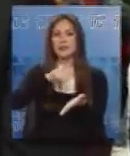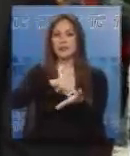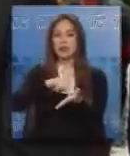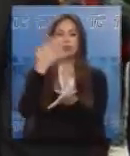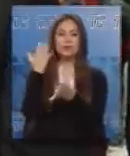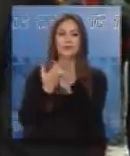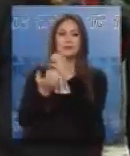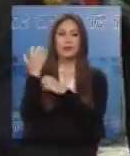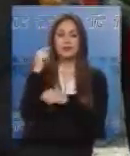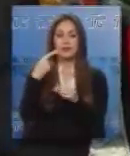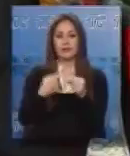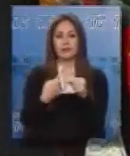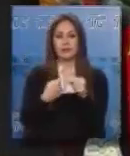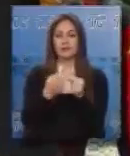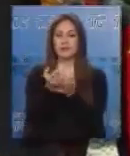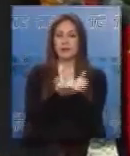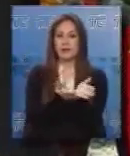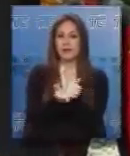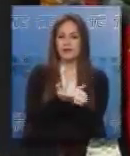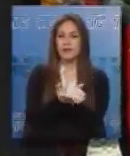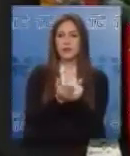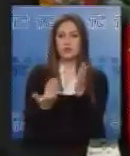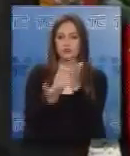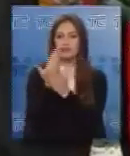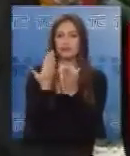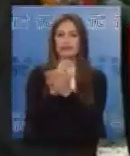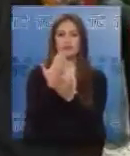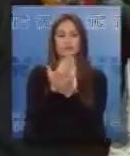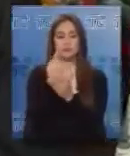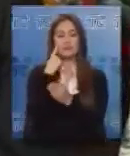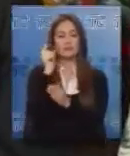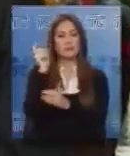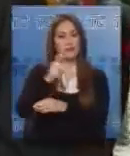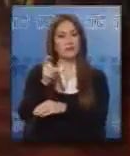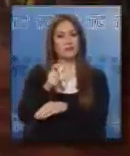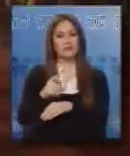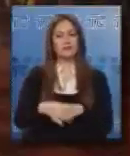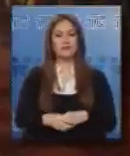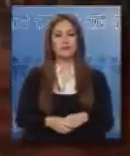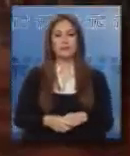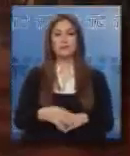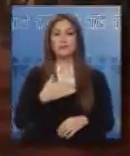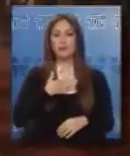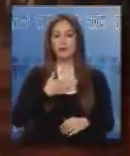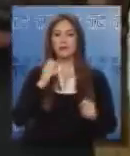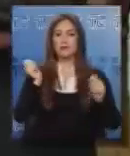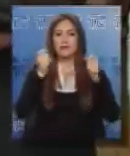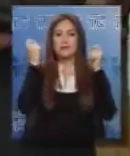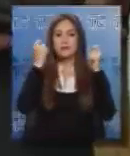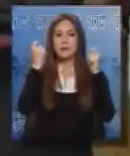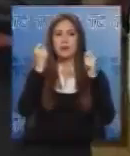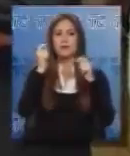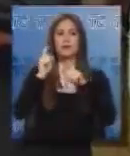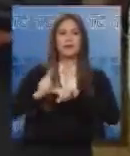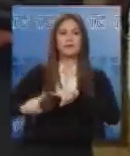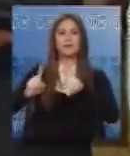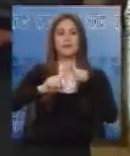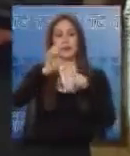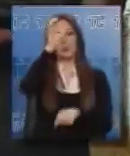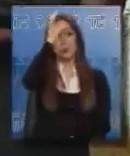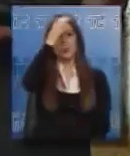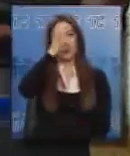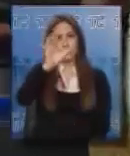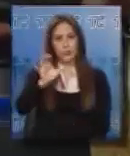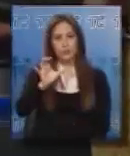para dotar a la capital de los servicios que una capital moderna requiere, necesita. Estamos festejando la diversidad